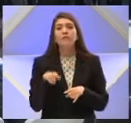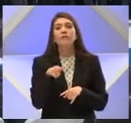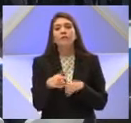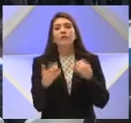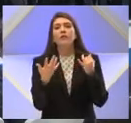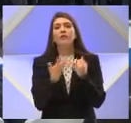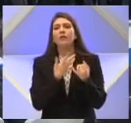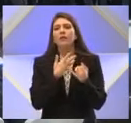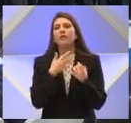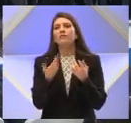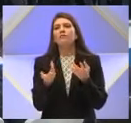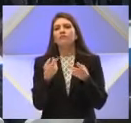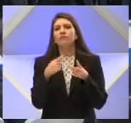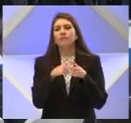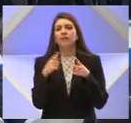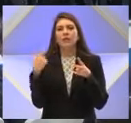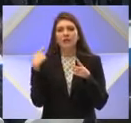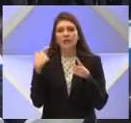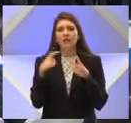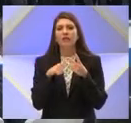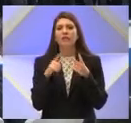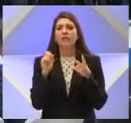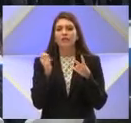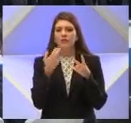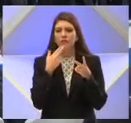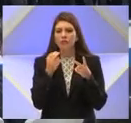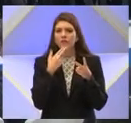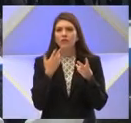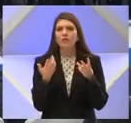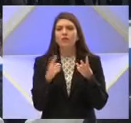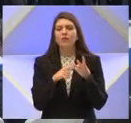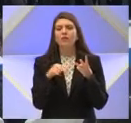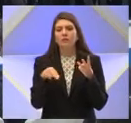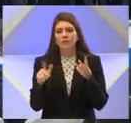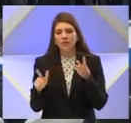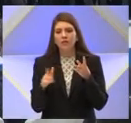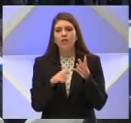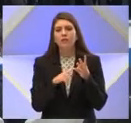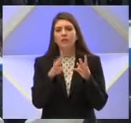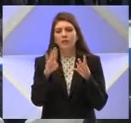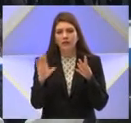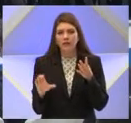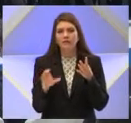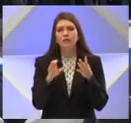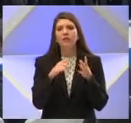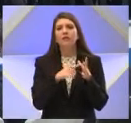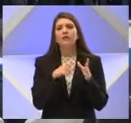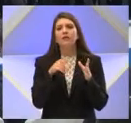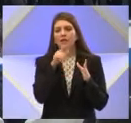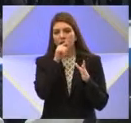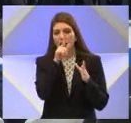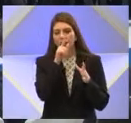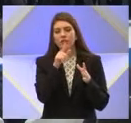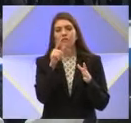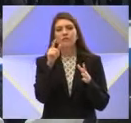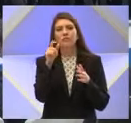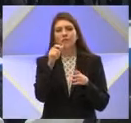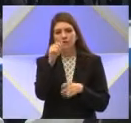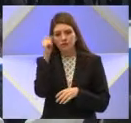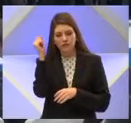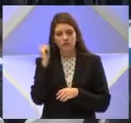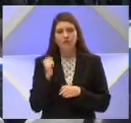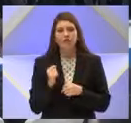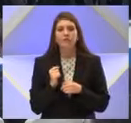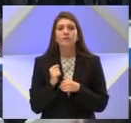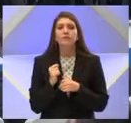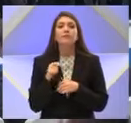clusters querétaro chihuahua el nuevo león baja california jalisco sonora esto es con la cgt de